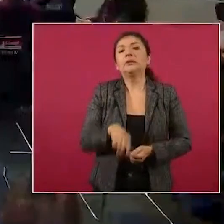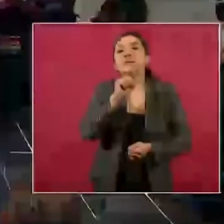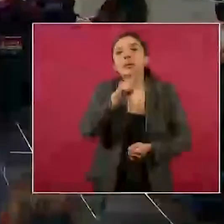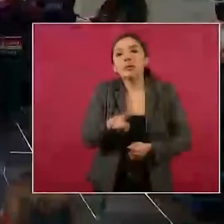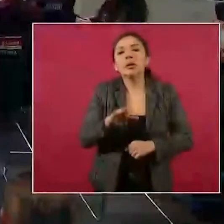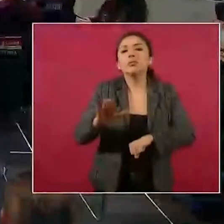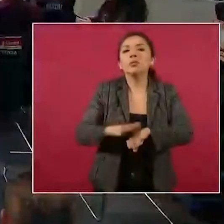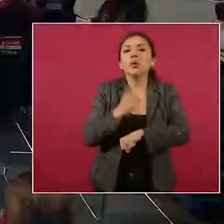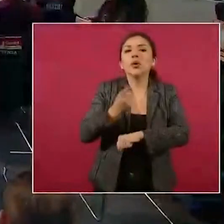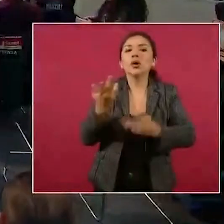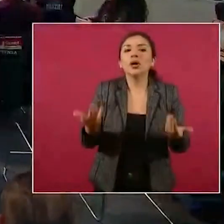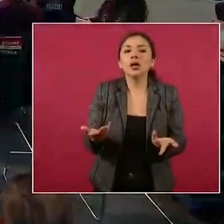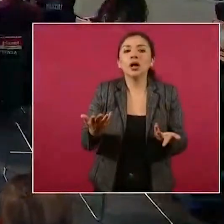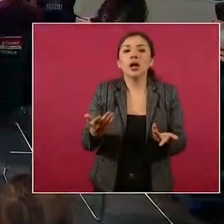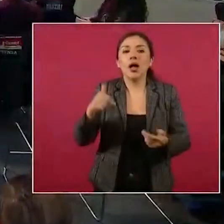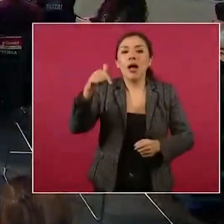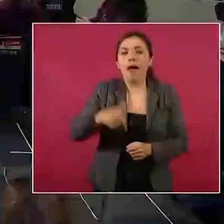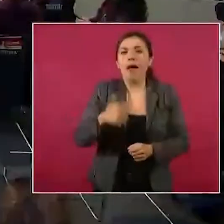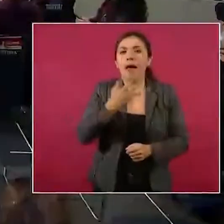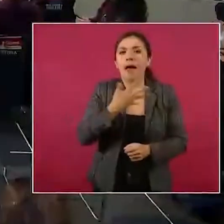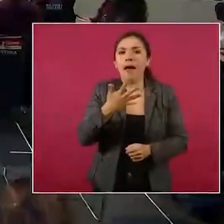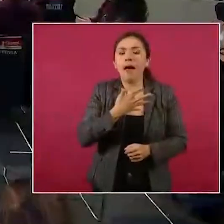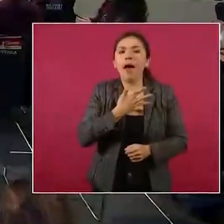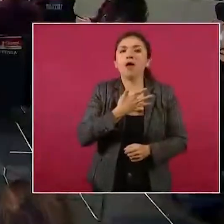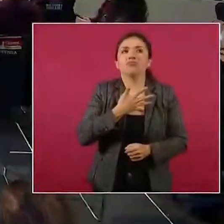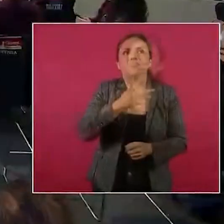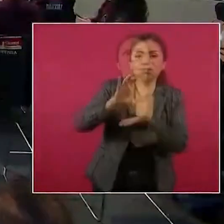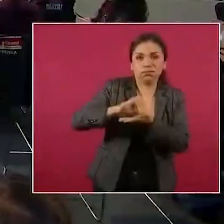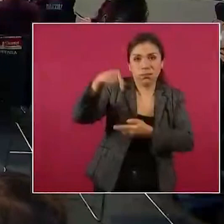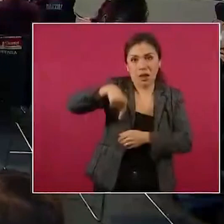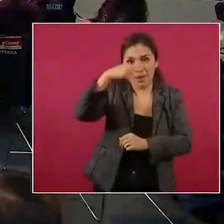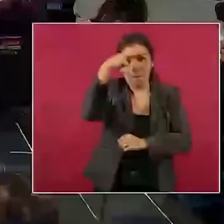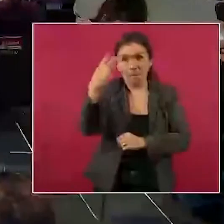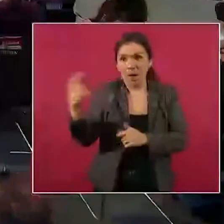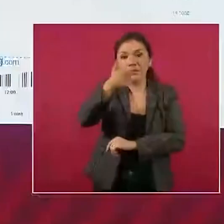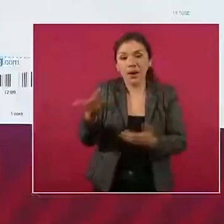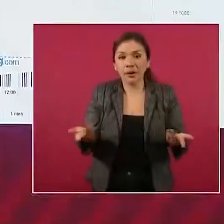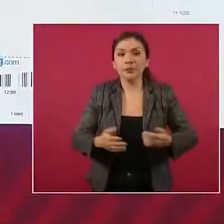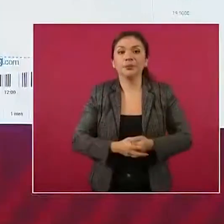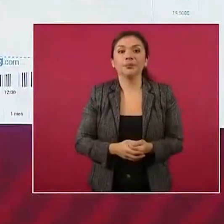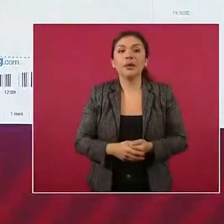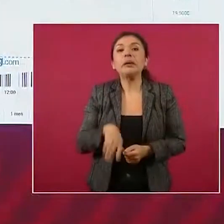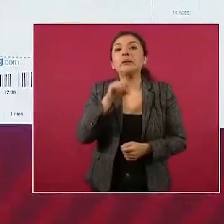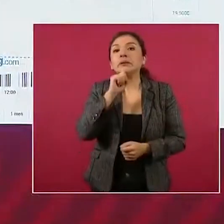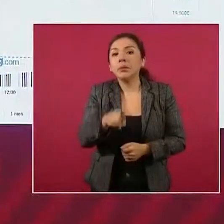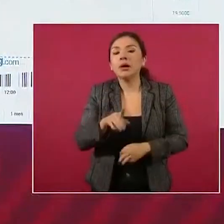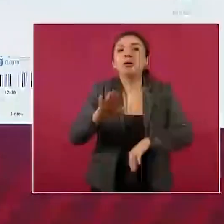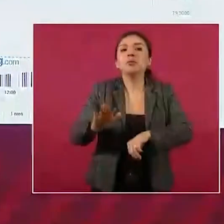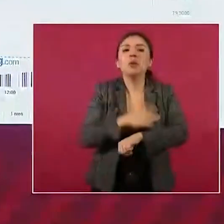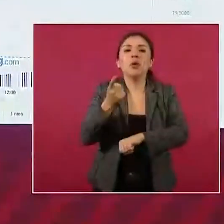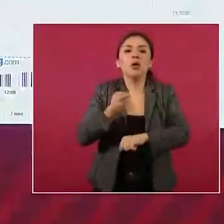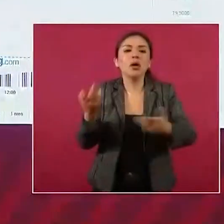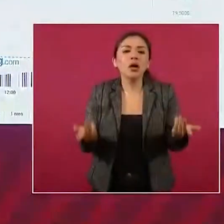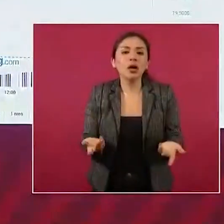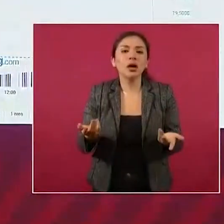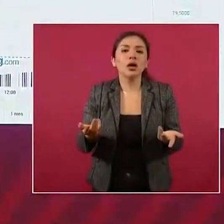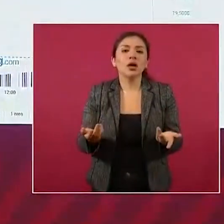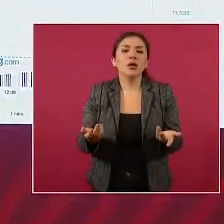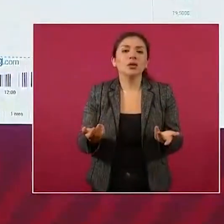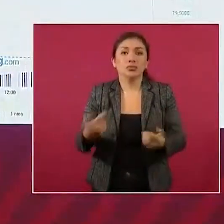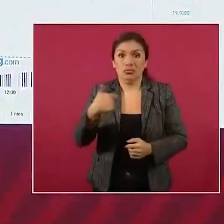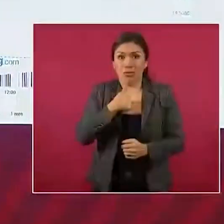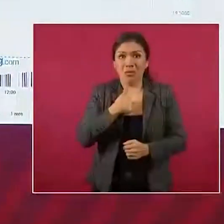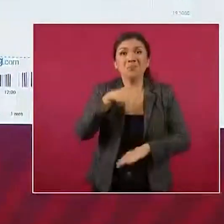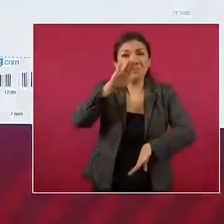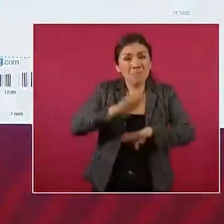que tenemos inversión extranjera récord, nunca vista, a que no